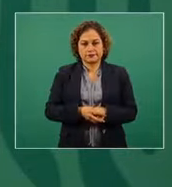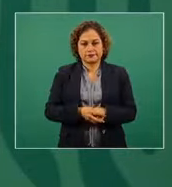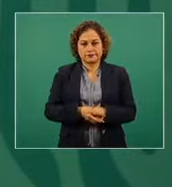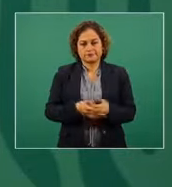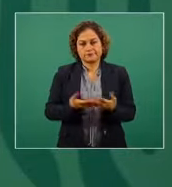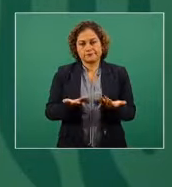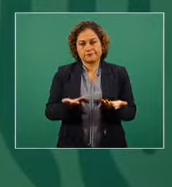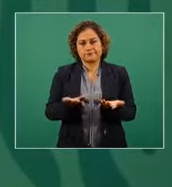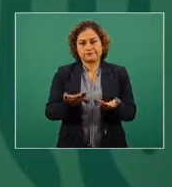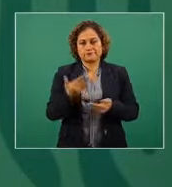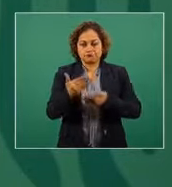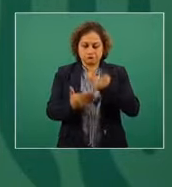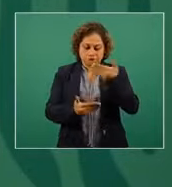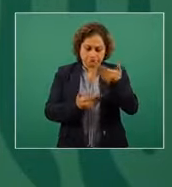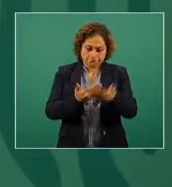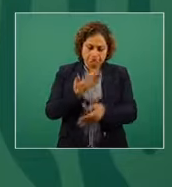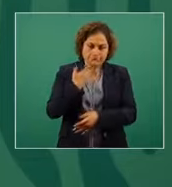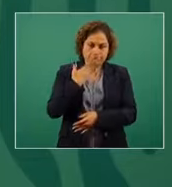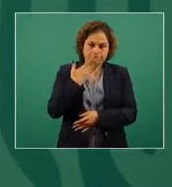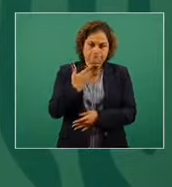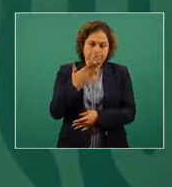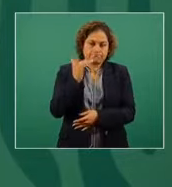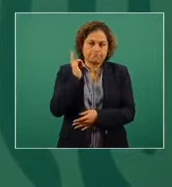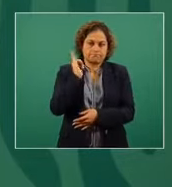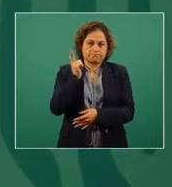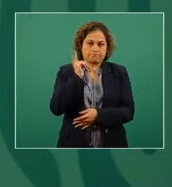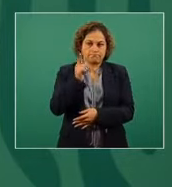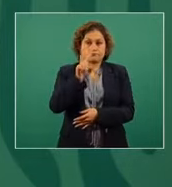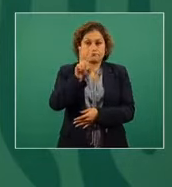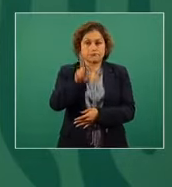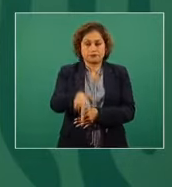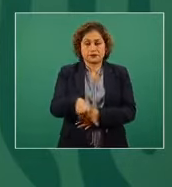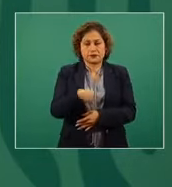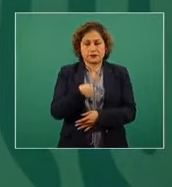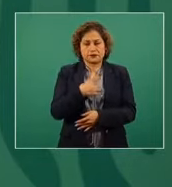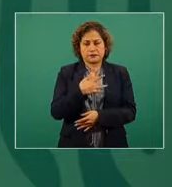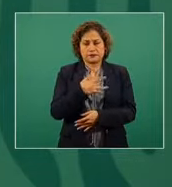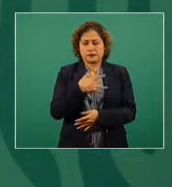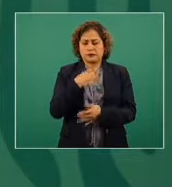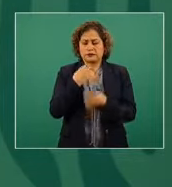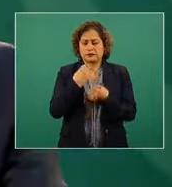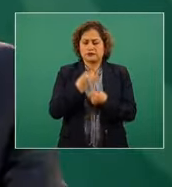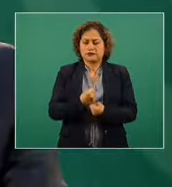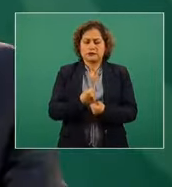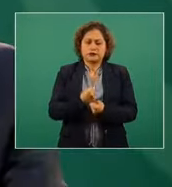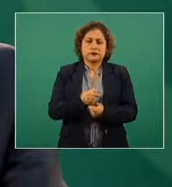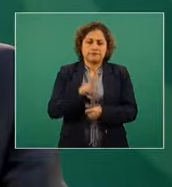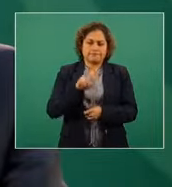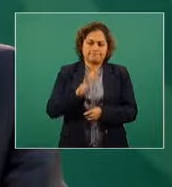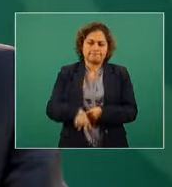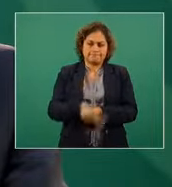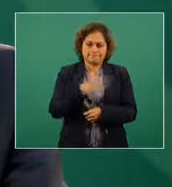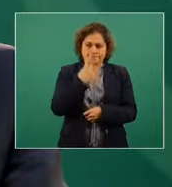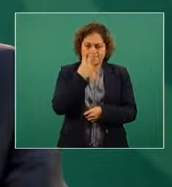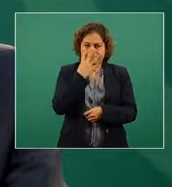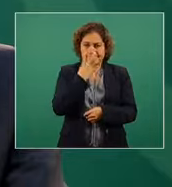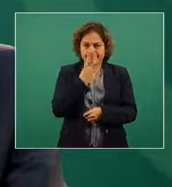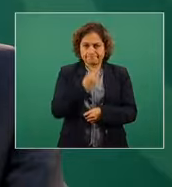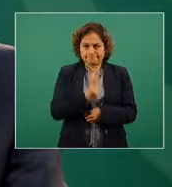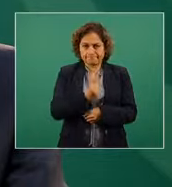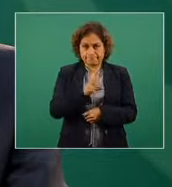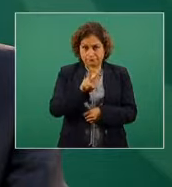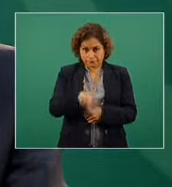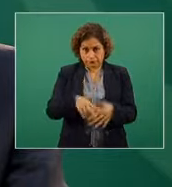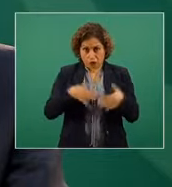fuera bien, que me duele mucho, lo digo de manera sincera, de que